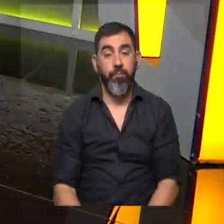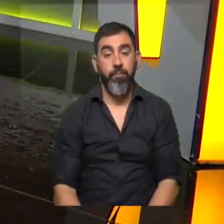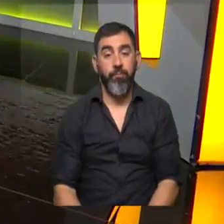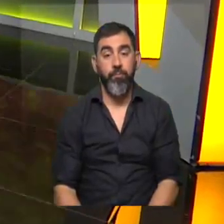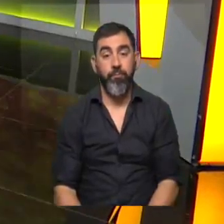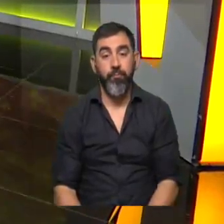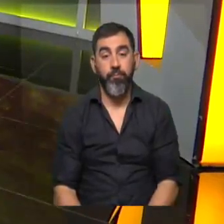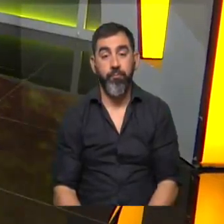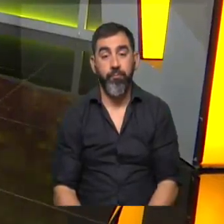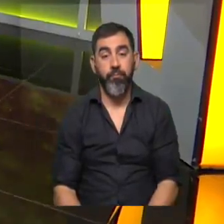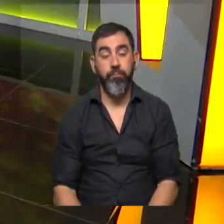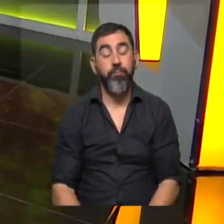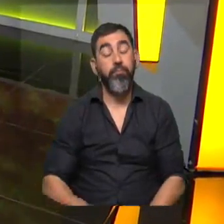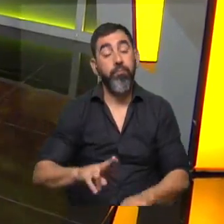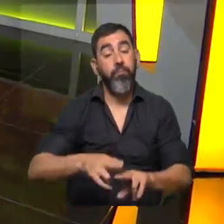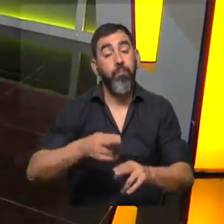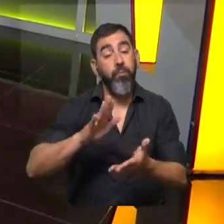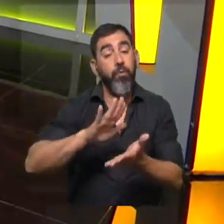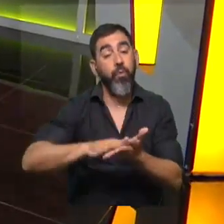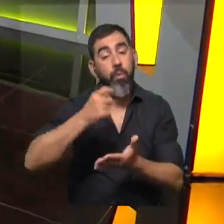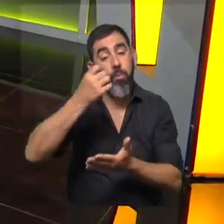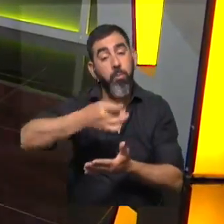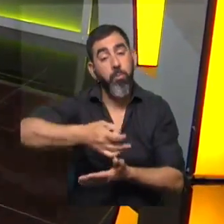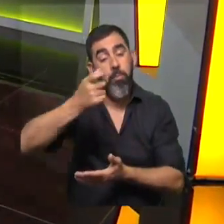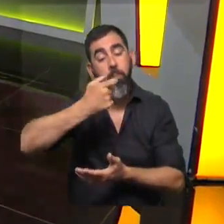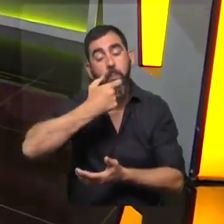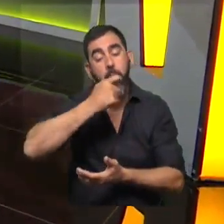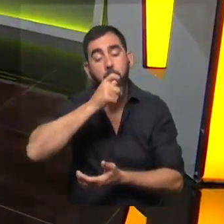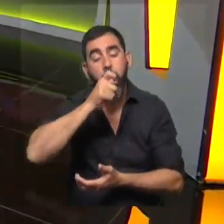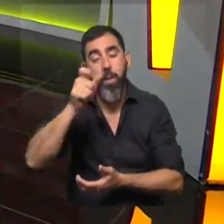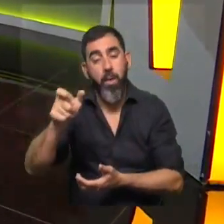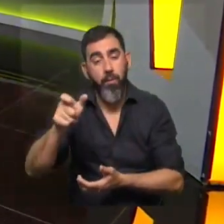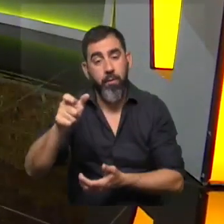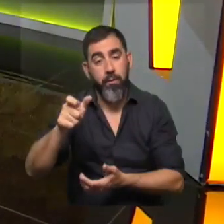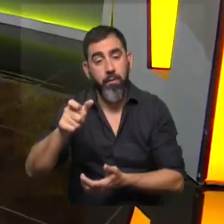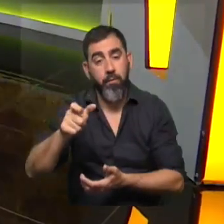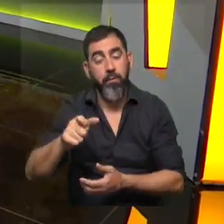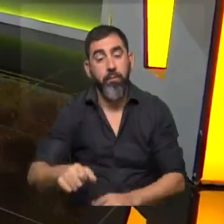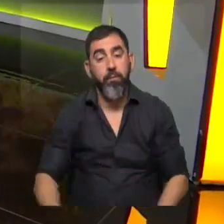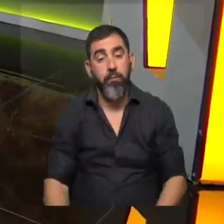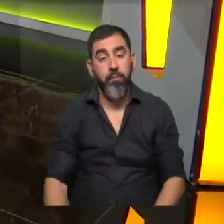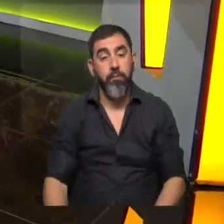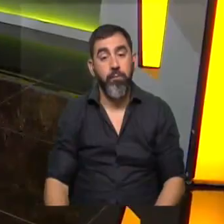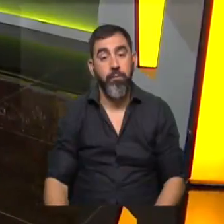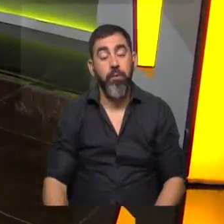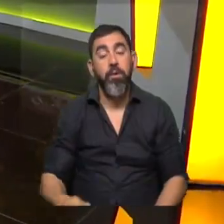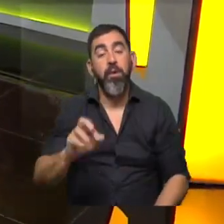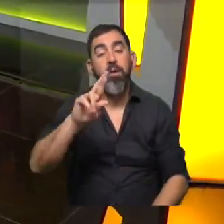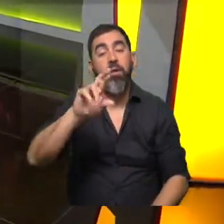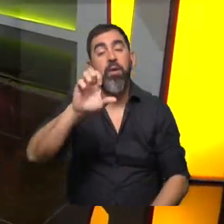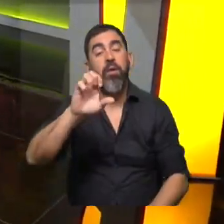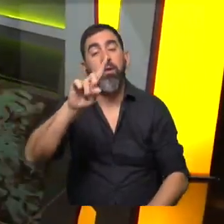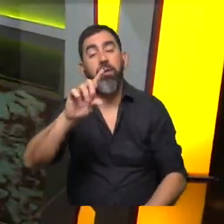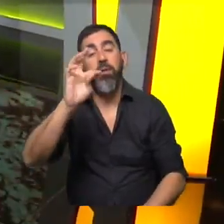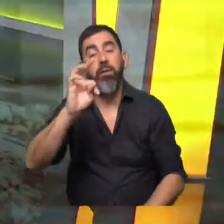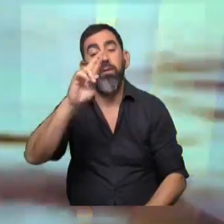Voy a llamar la atención nuevamente sobre un concepto que manejó Iván González y que es este de la red trófica o la trama